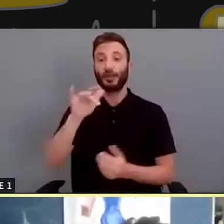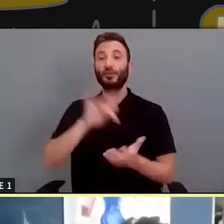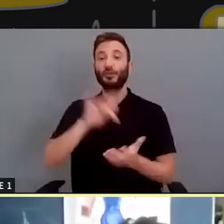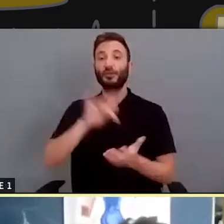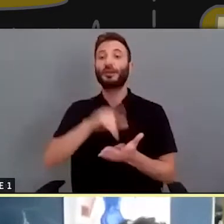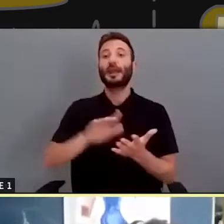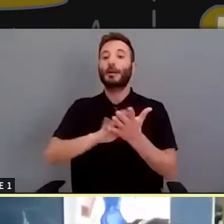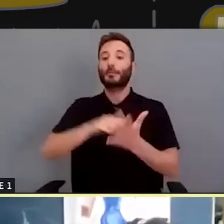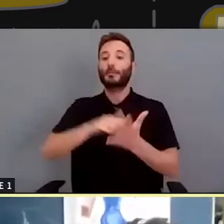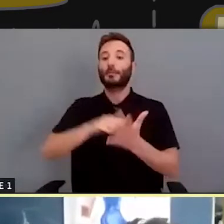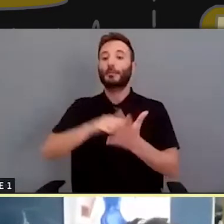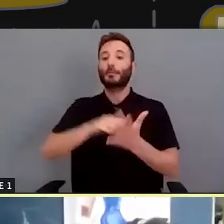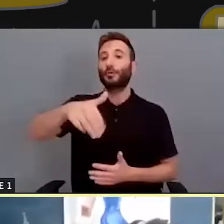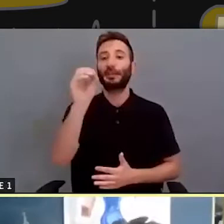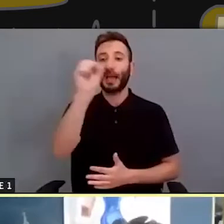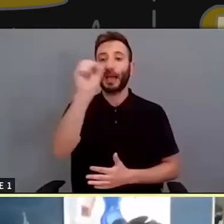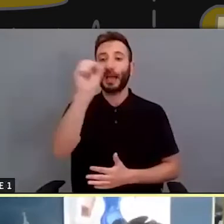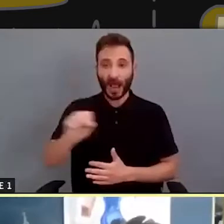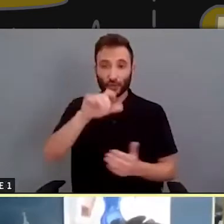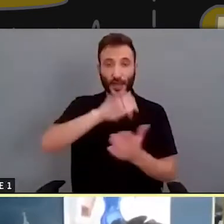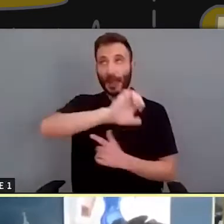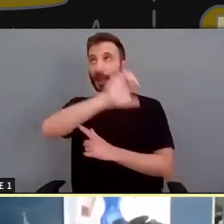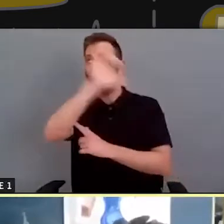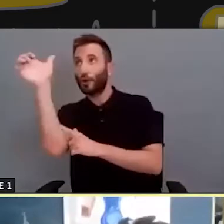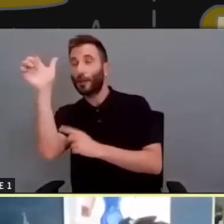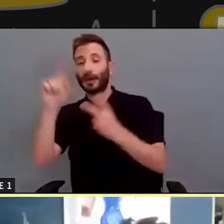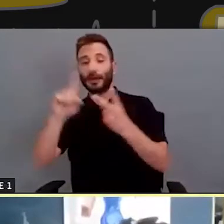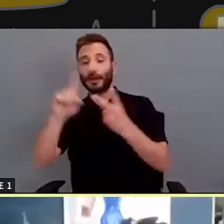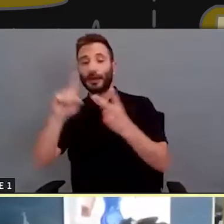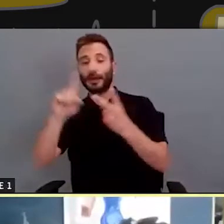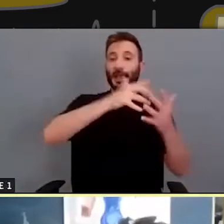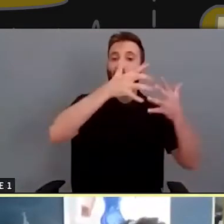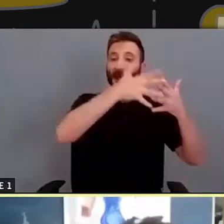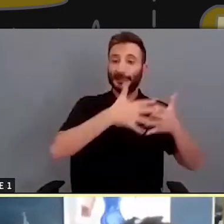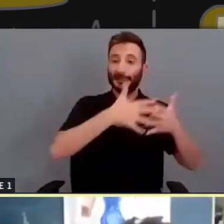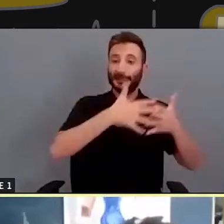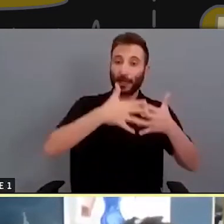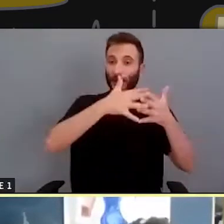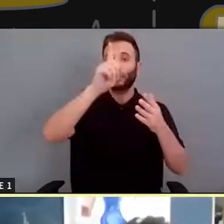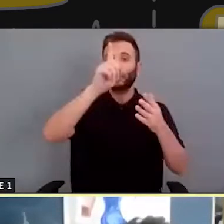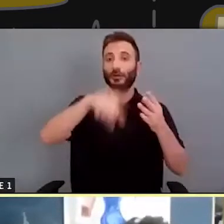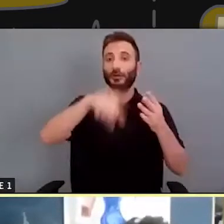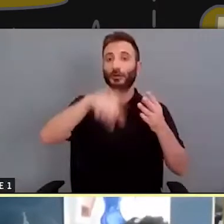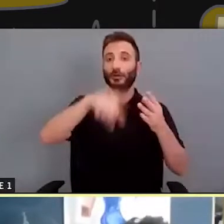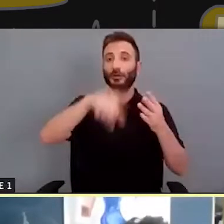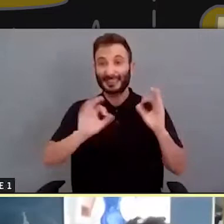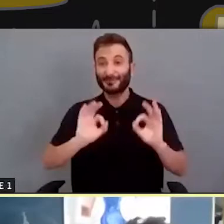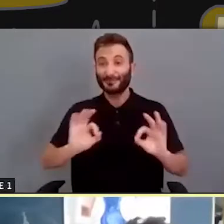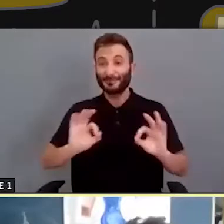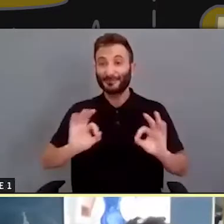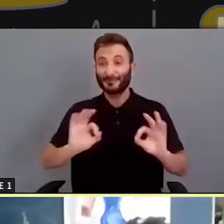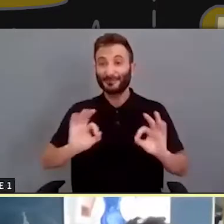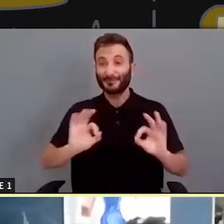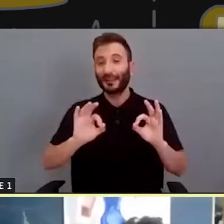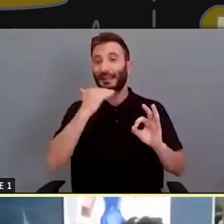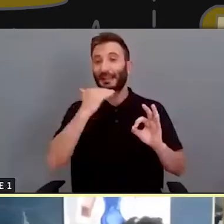años se espera de que entre Europa y Estados Unidos y el América del Norte un cuarto de la población, por lo menos más de